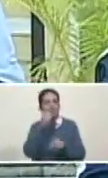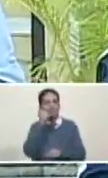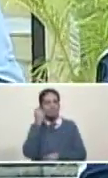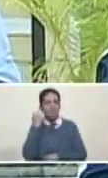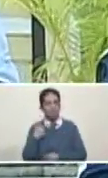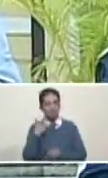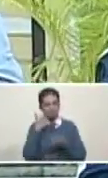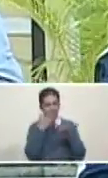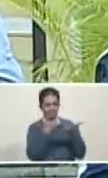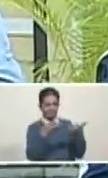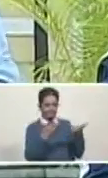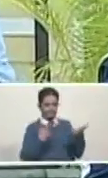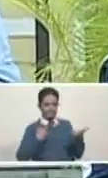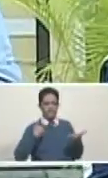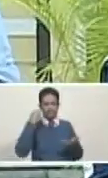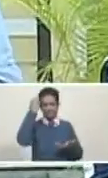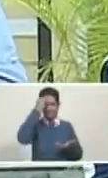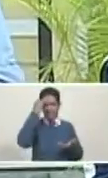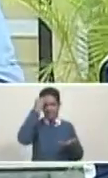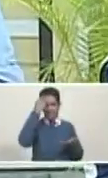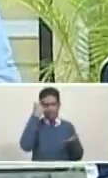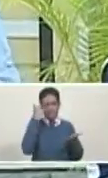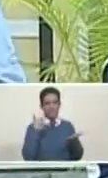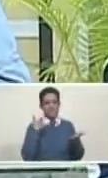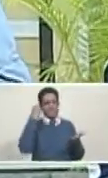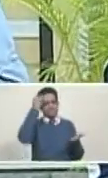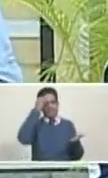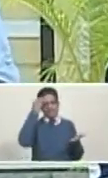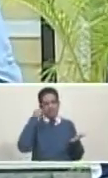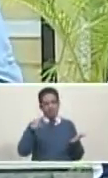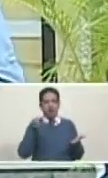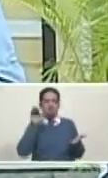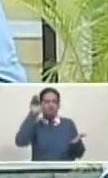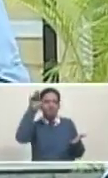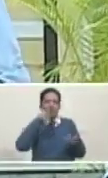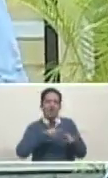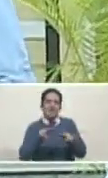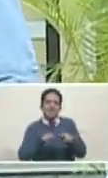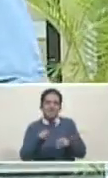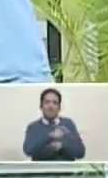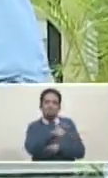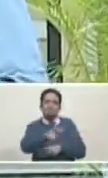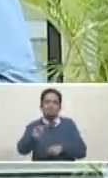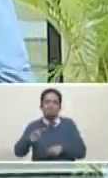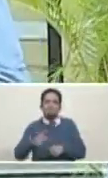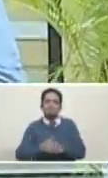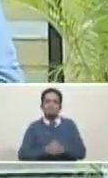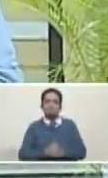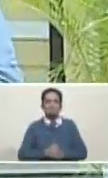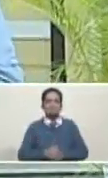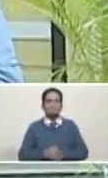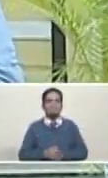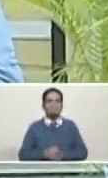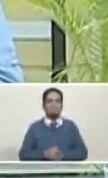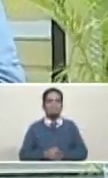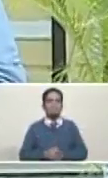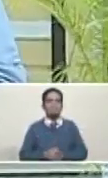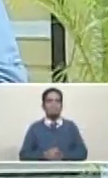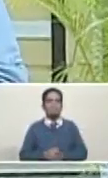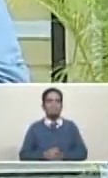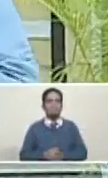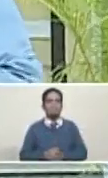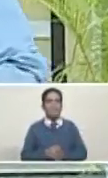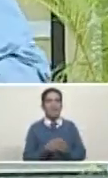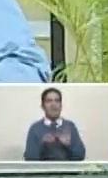carta pensando en las niñas, en los niños, en el futuro del país, en el